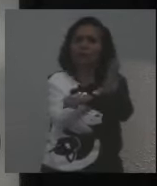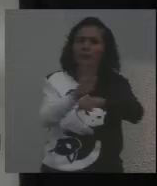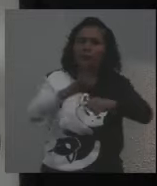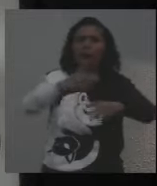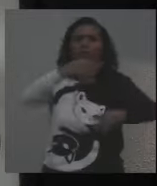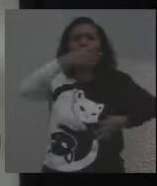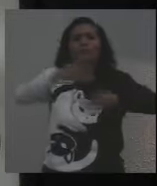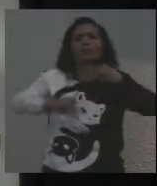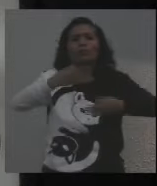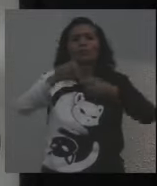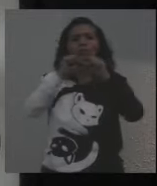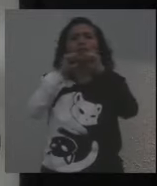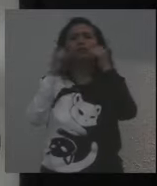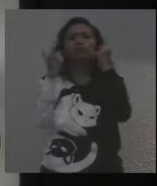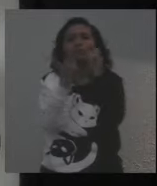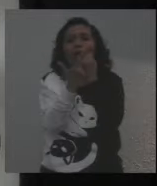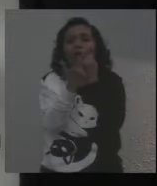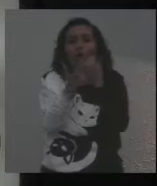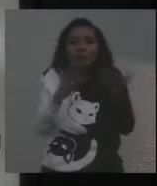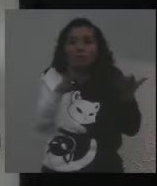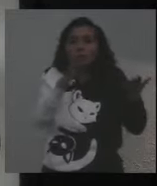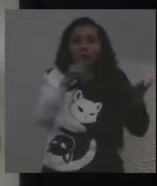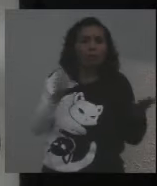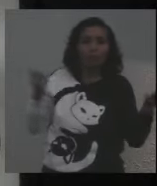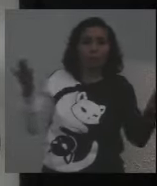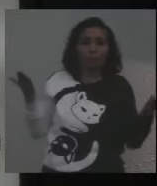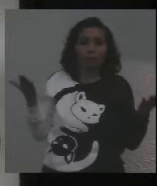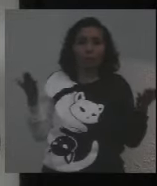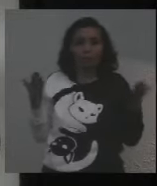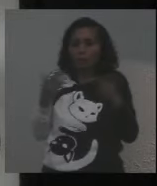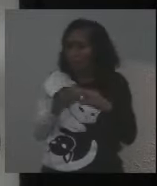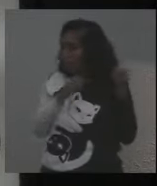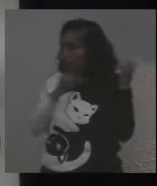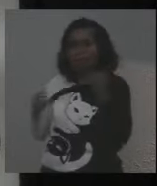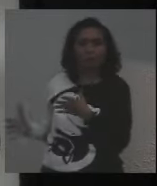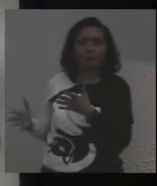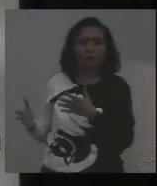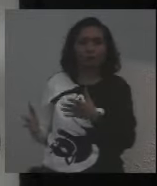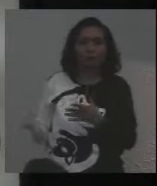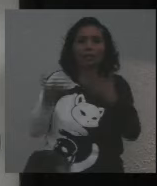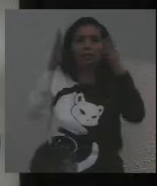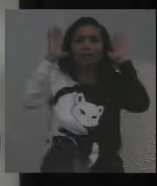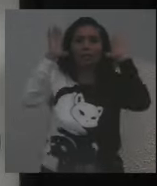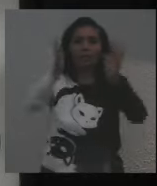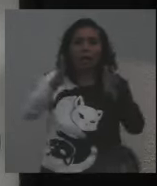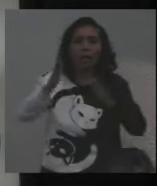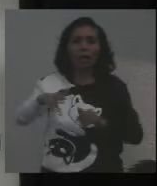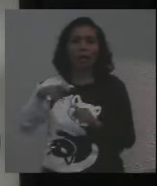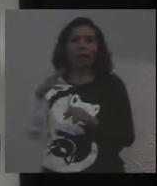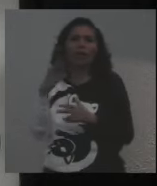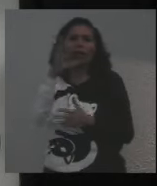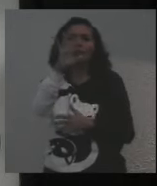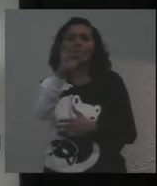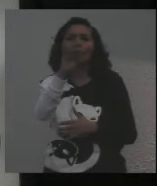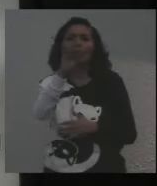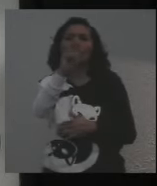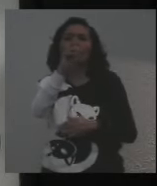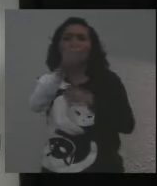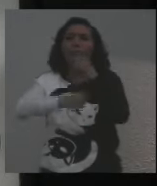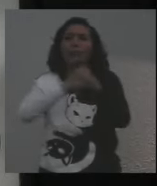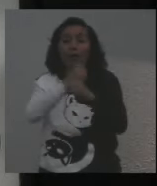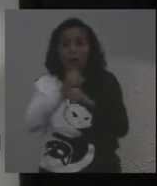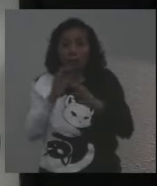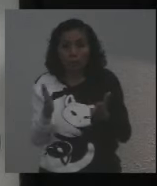Justicia social que no podemos ni debemos abandonar han pasado insisto apenas 49